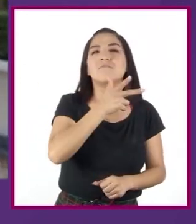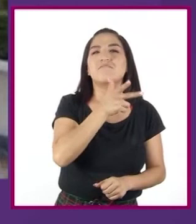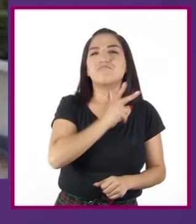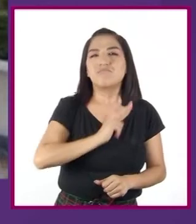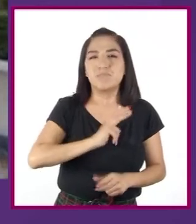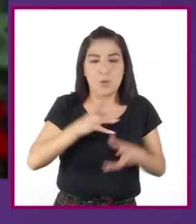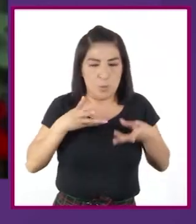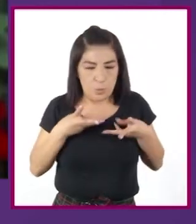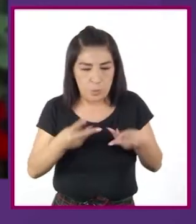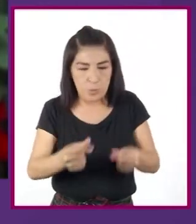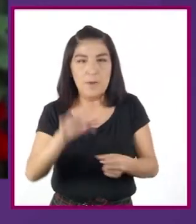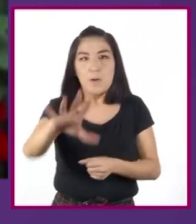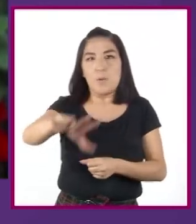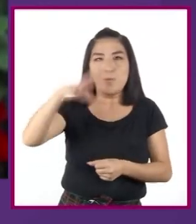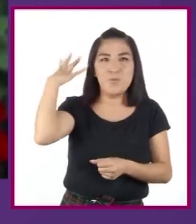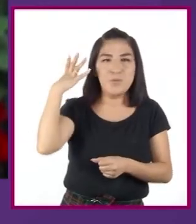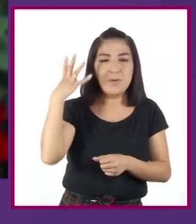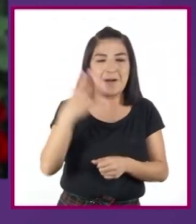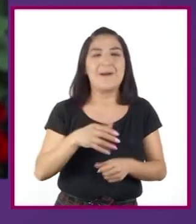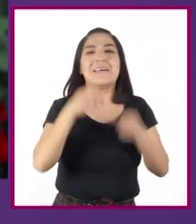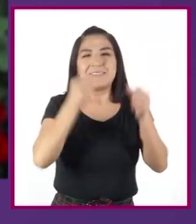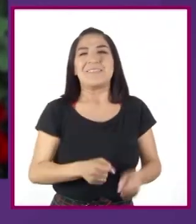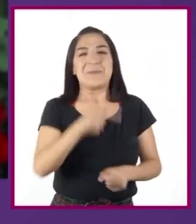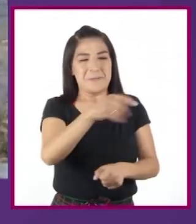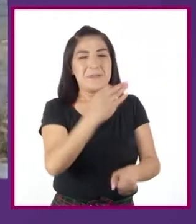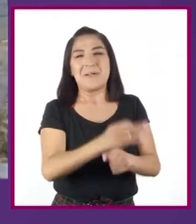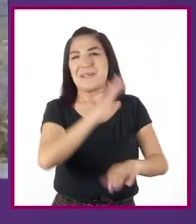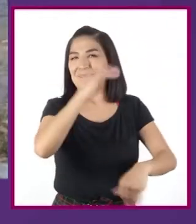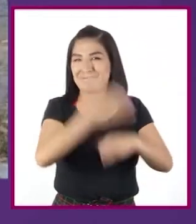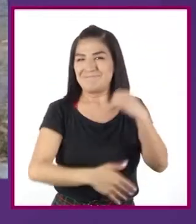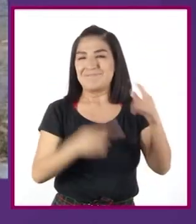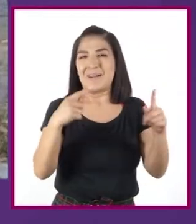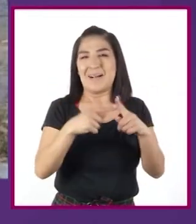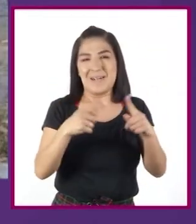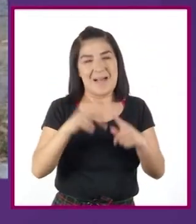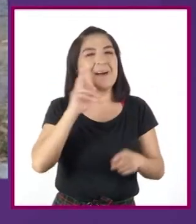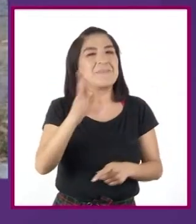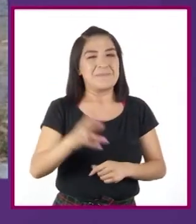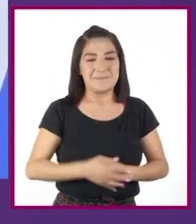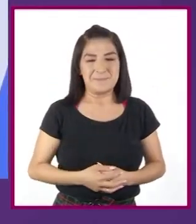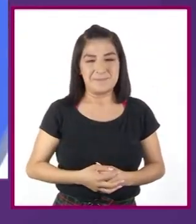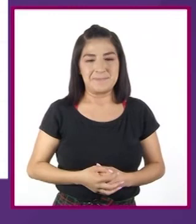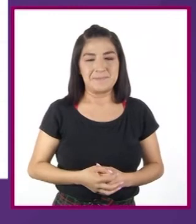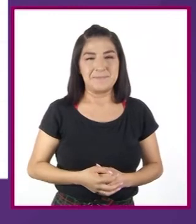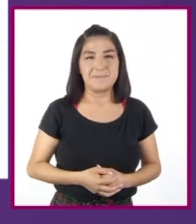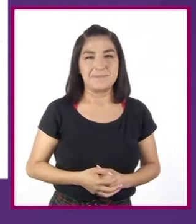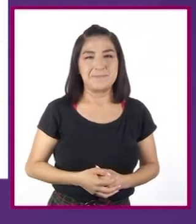con base en su velocidad. De seguro que sí acabaremos la tarea muy rápido. Sí, seguro. Vamos.